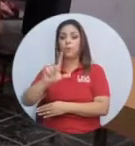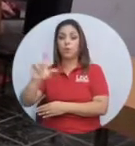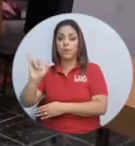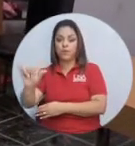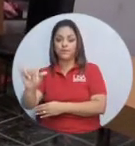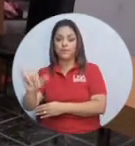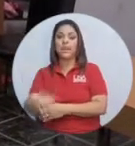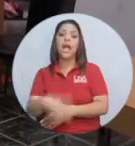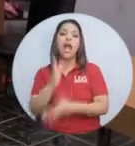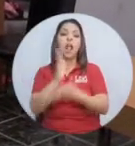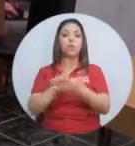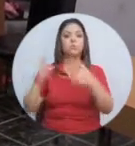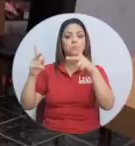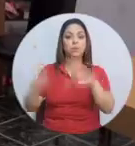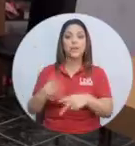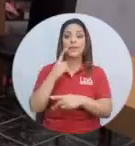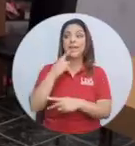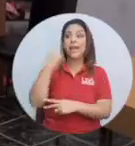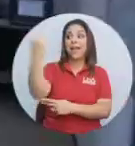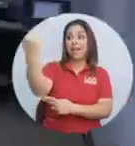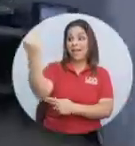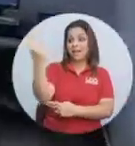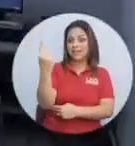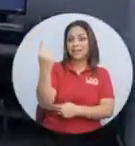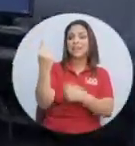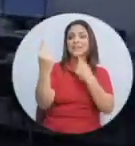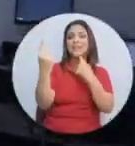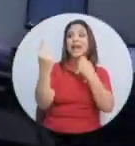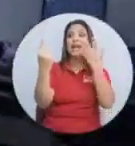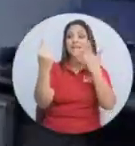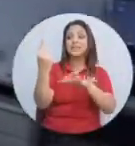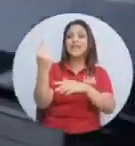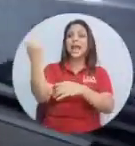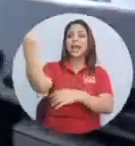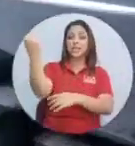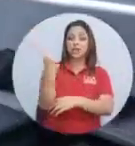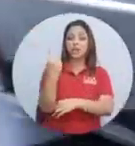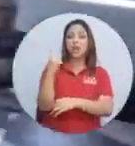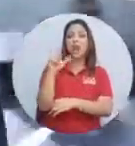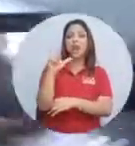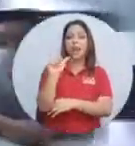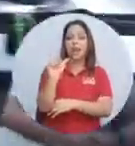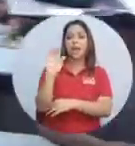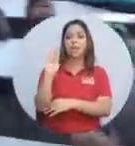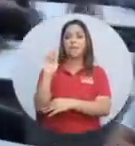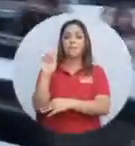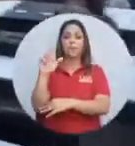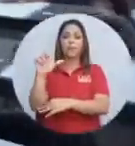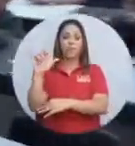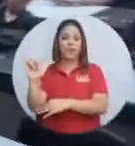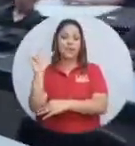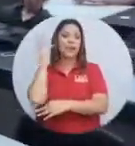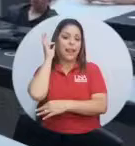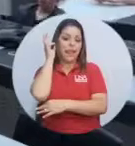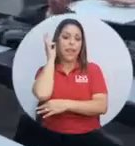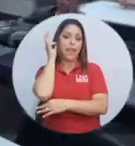habían personas que decían, ya entró la bully. El docente o la docente decía, ya llegó la bully. Bueno, dije, el que faltaba, ¿verdad? Para poder tener el